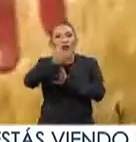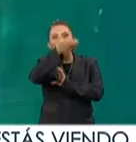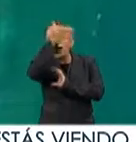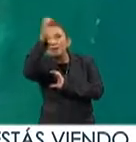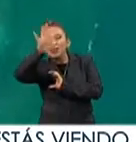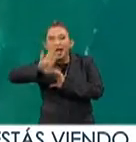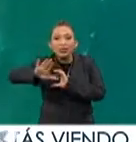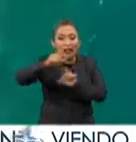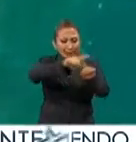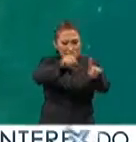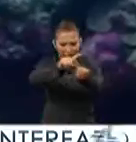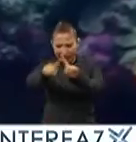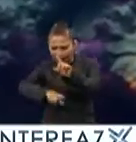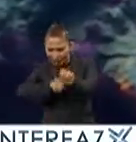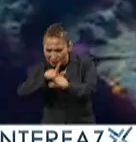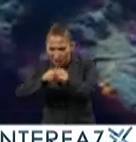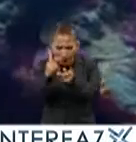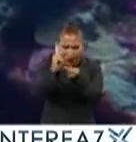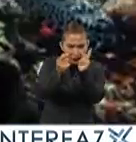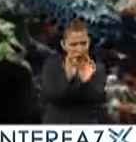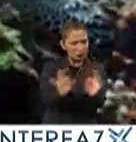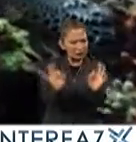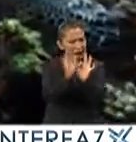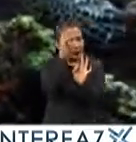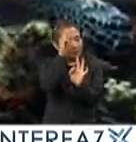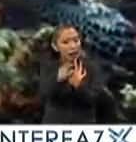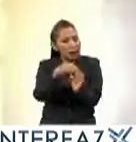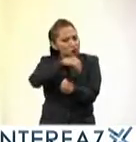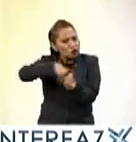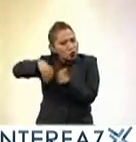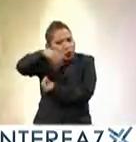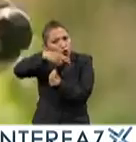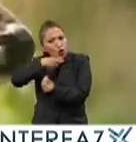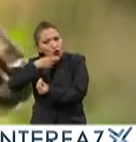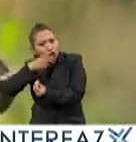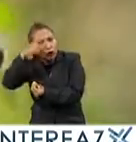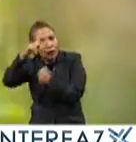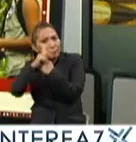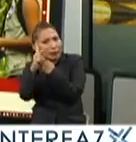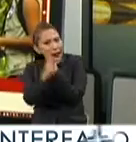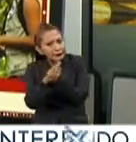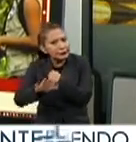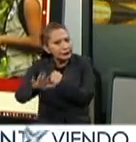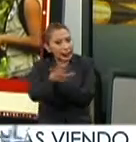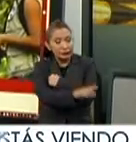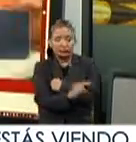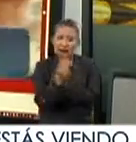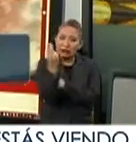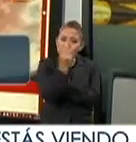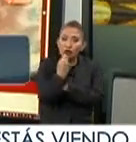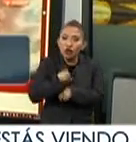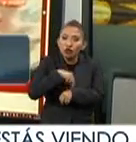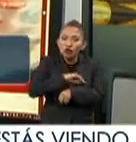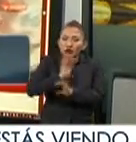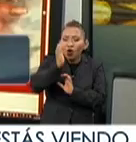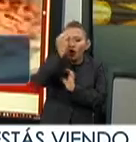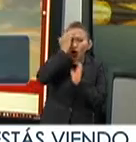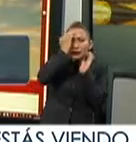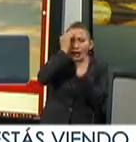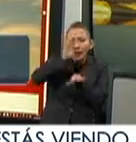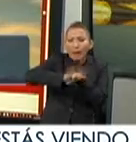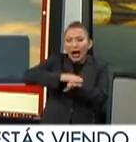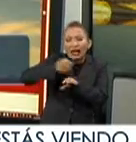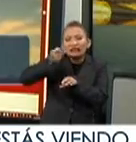ambiente y la diversidad biológica es vital para la sustentabilidad de las naciones. Es necesario que nosotros